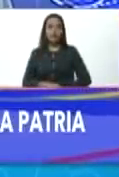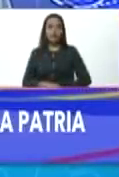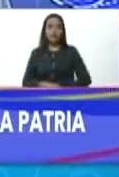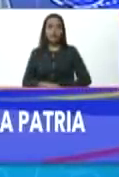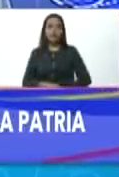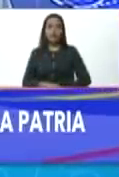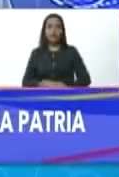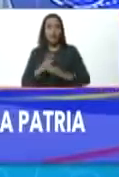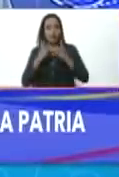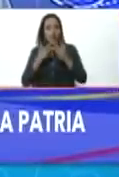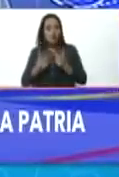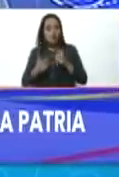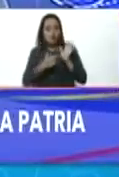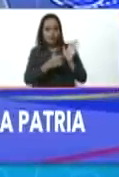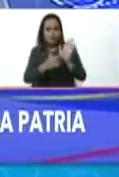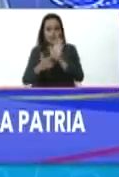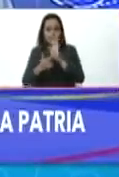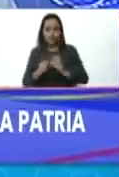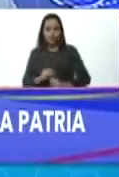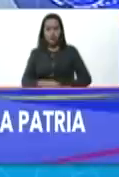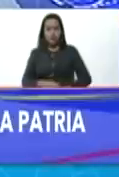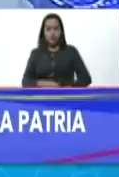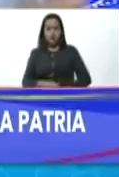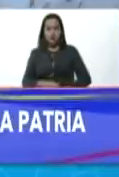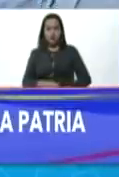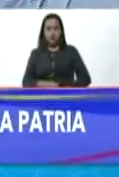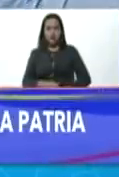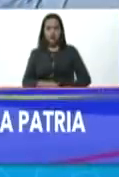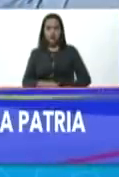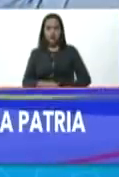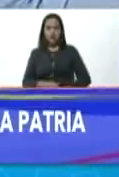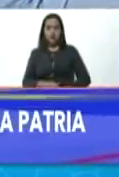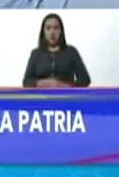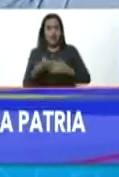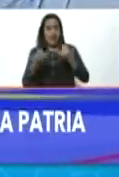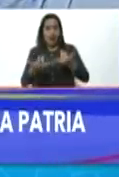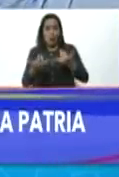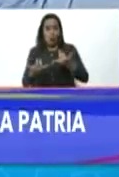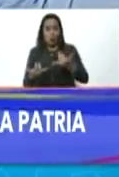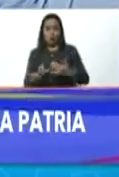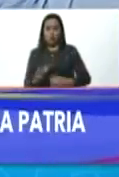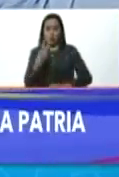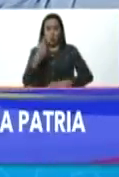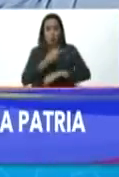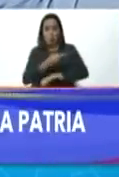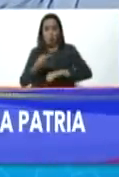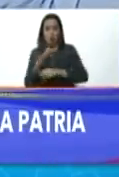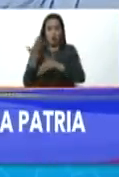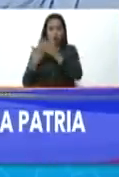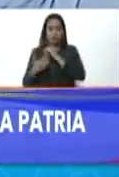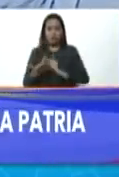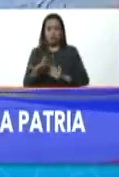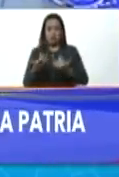Los números. Hay ciento, esto es ahorita, hasta hace dos horas,